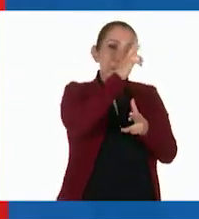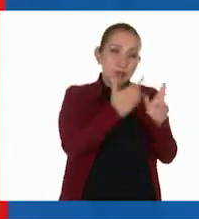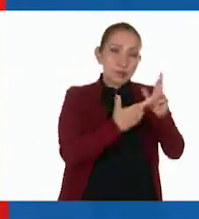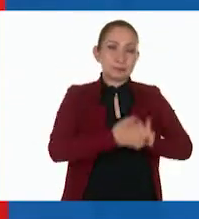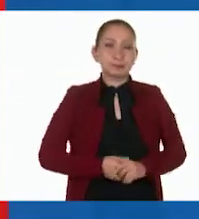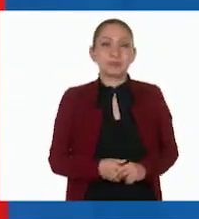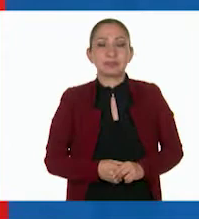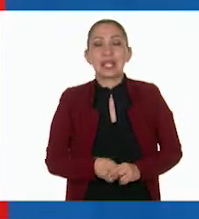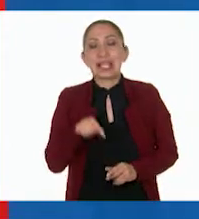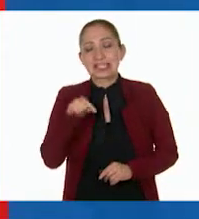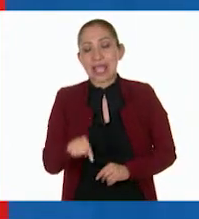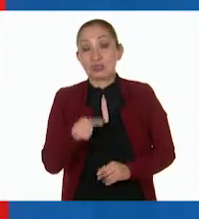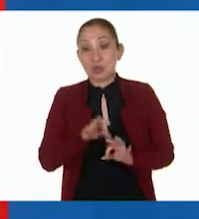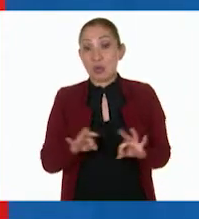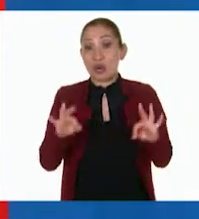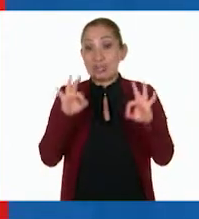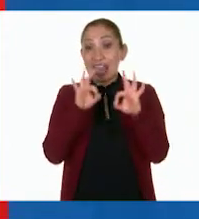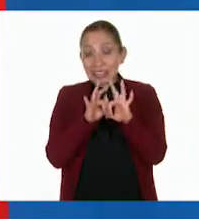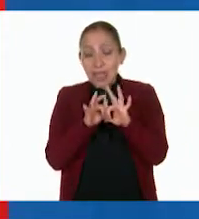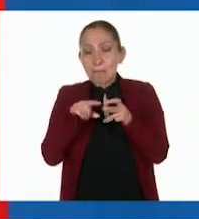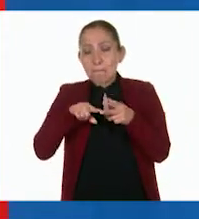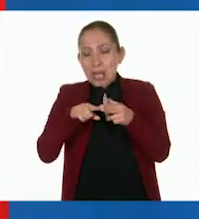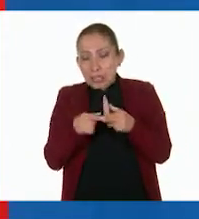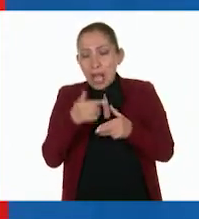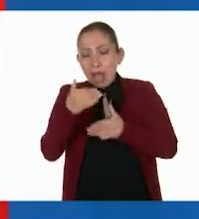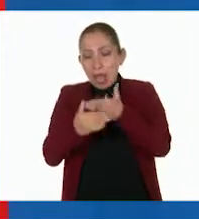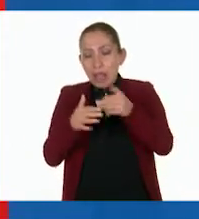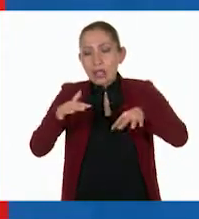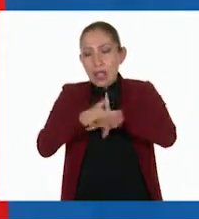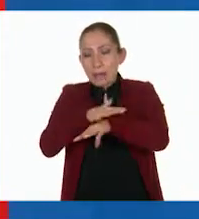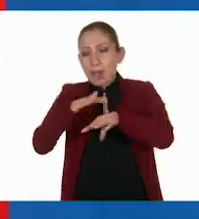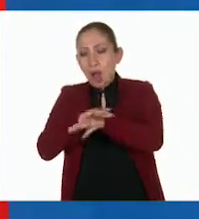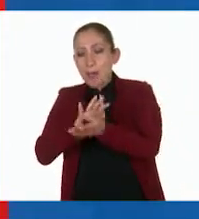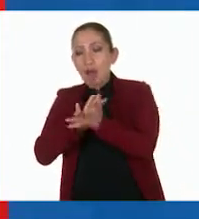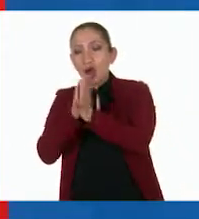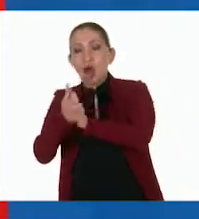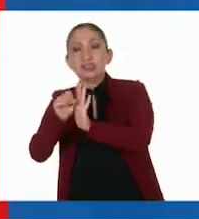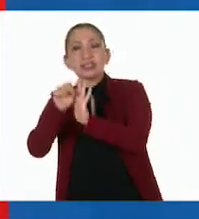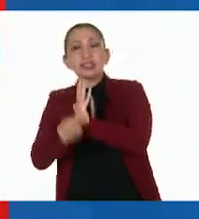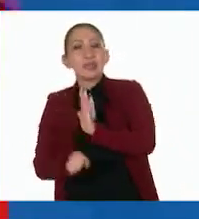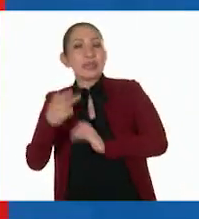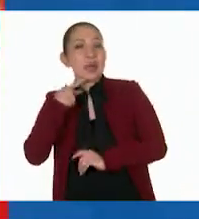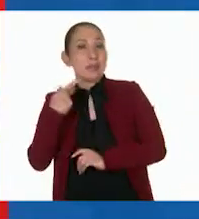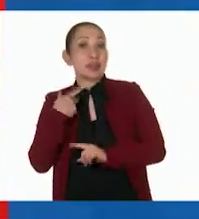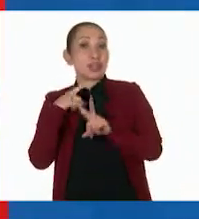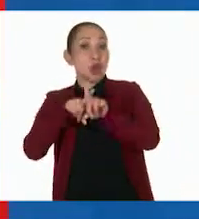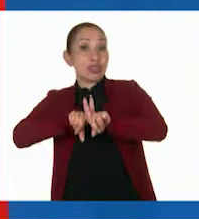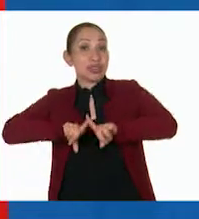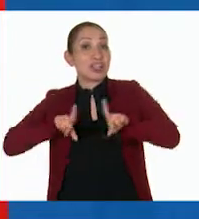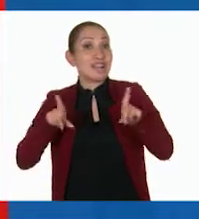batallas y que fue muy importante empezar a transitar hacia un sistema político